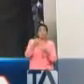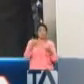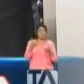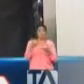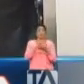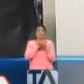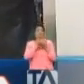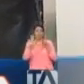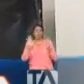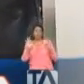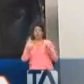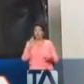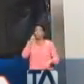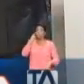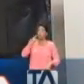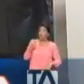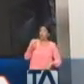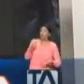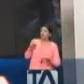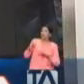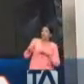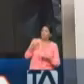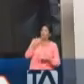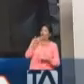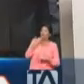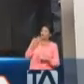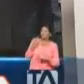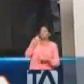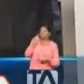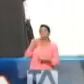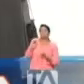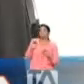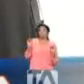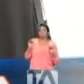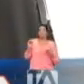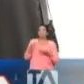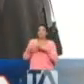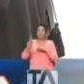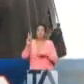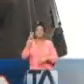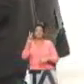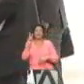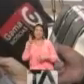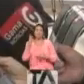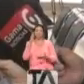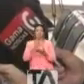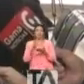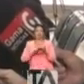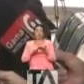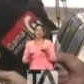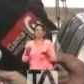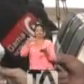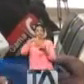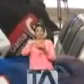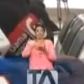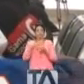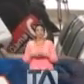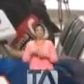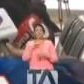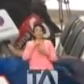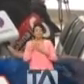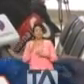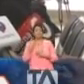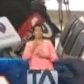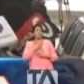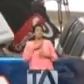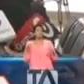podido demostrar el cometimiento del delito. La audiencia fue aplazada para este viernes. Nosotros como Administración Tributaria